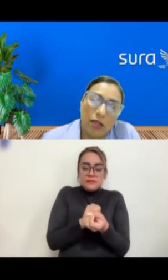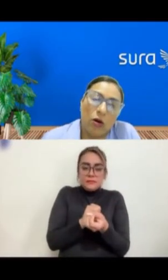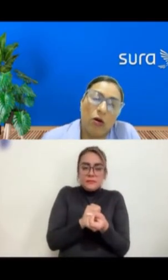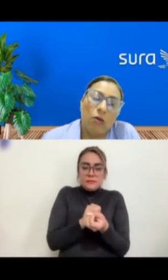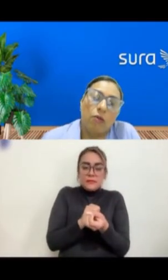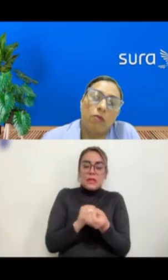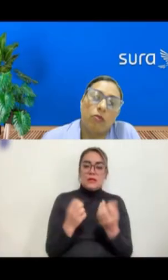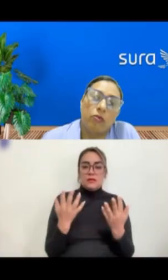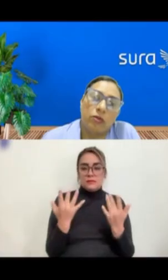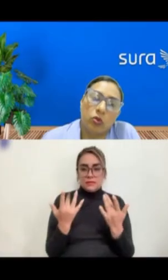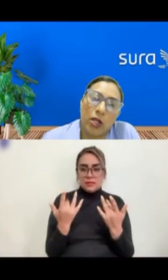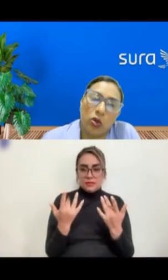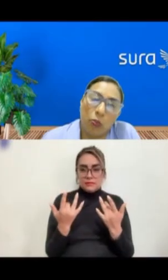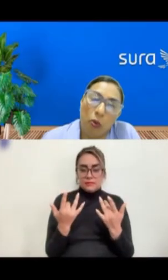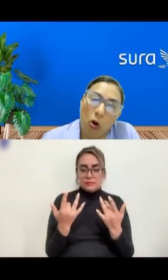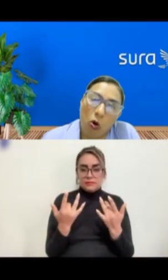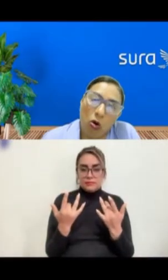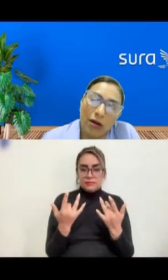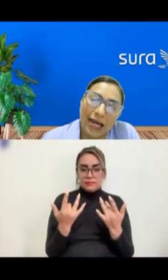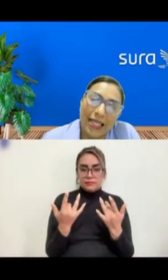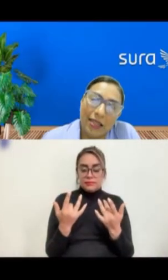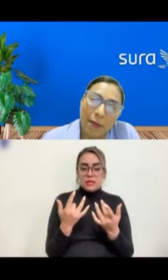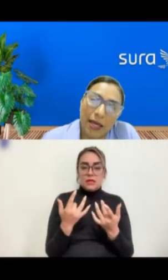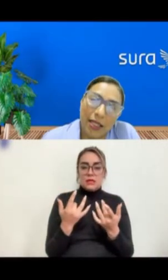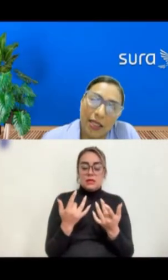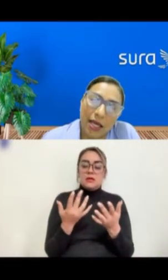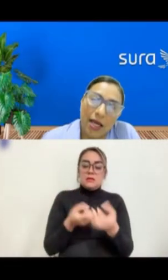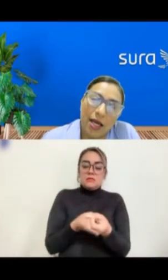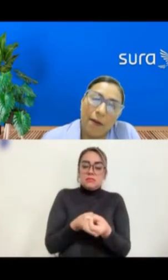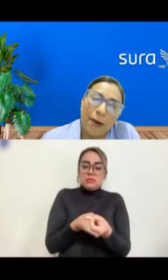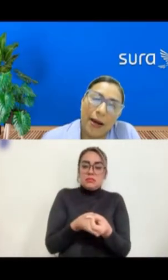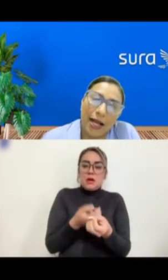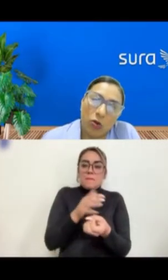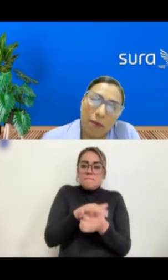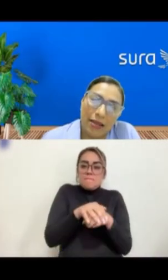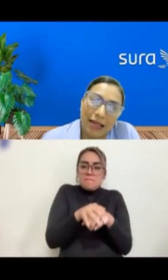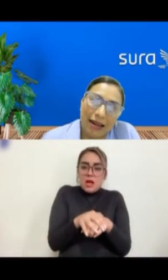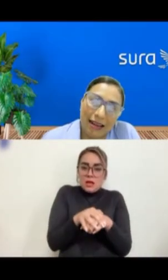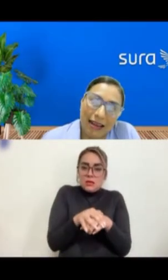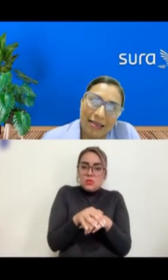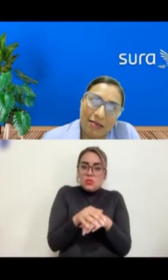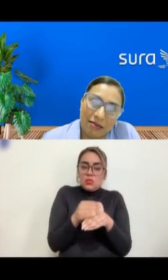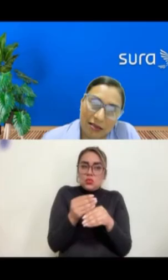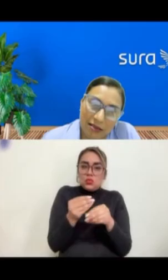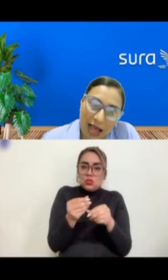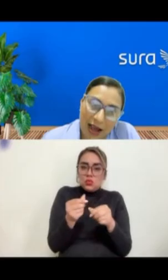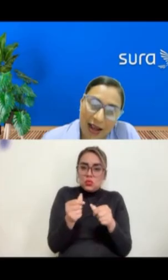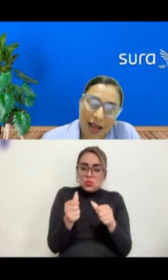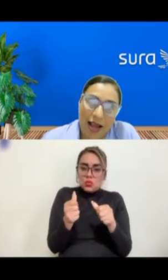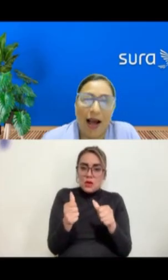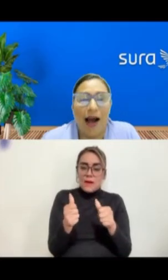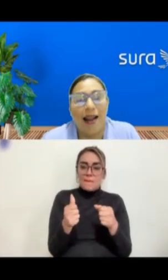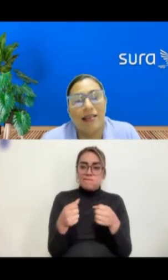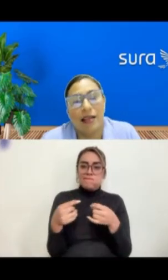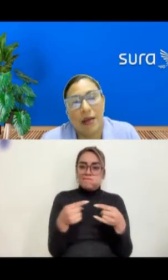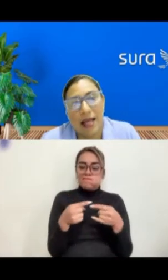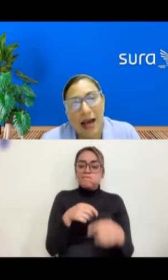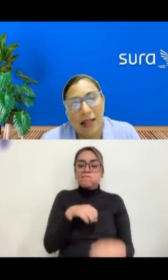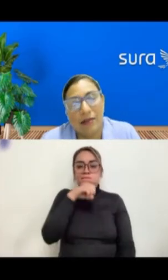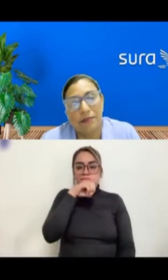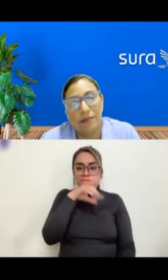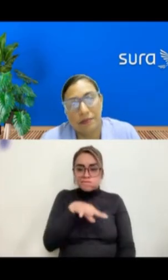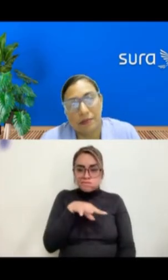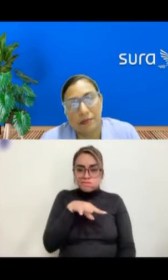detengo un momento, suelto un poco lentamente para que nuevamente irrigues sangre a